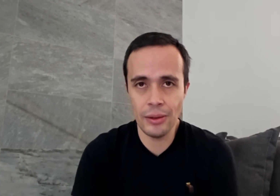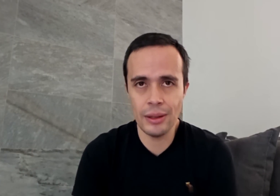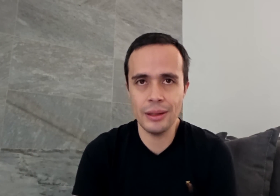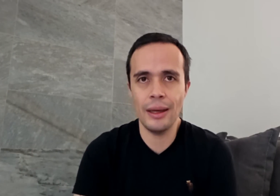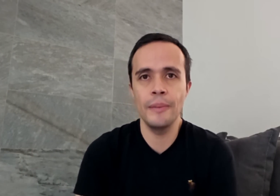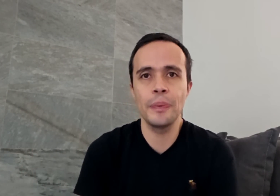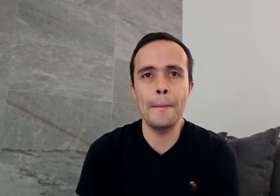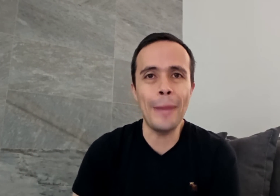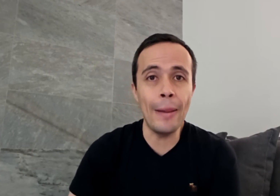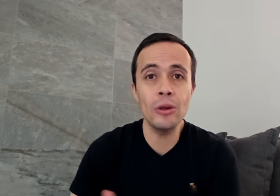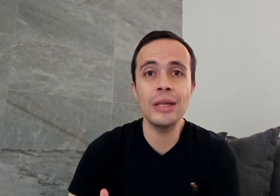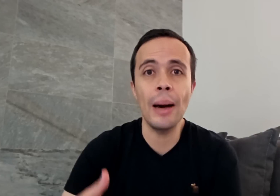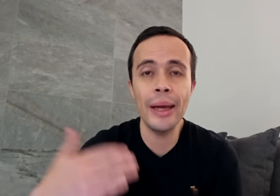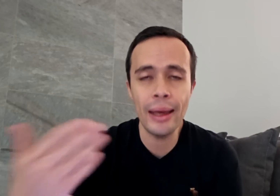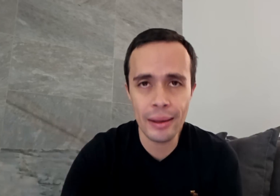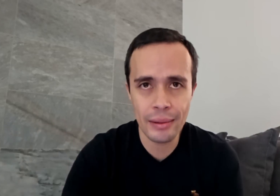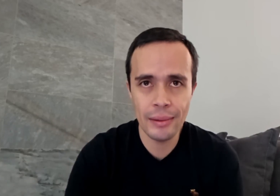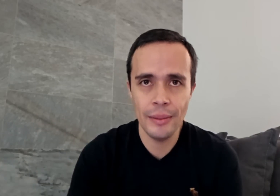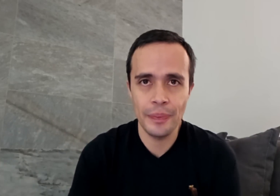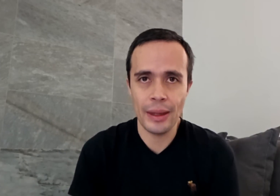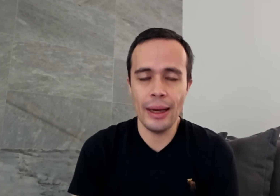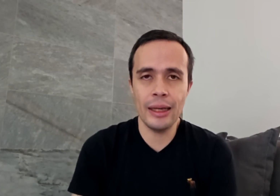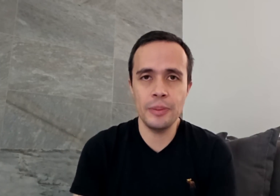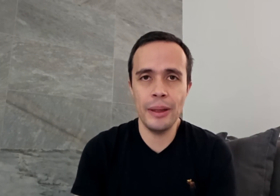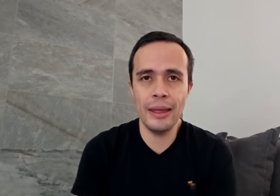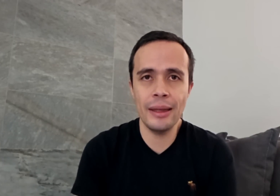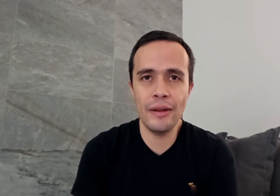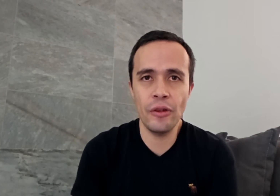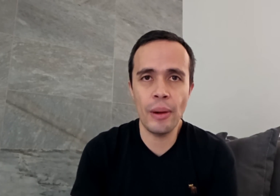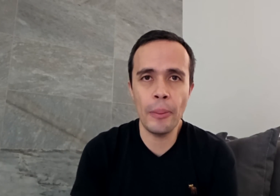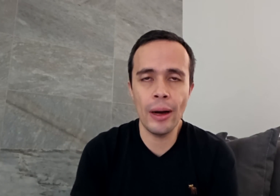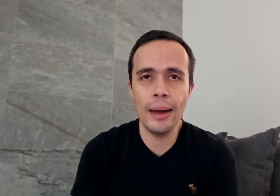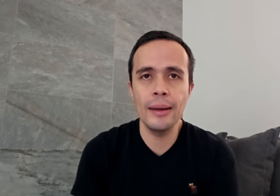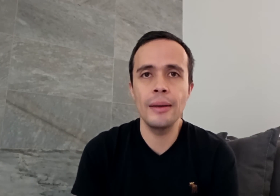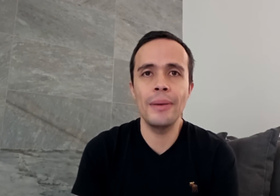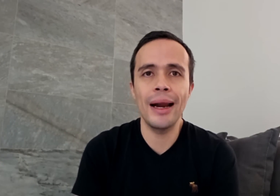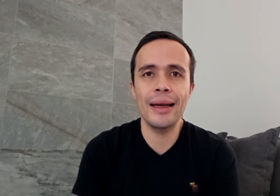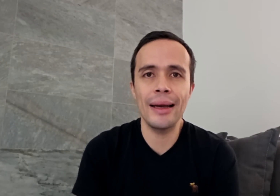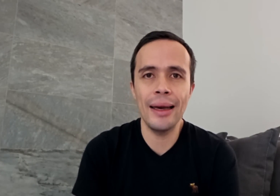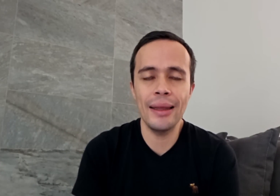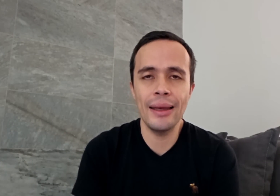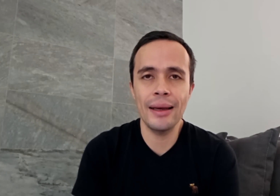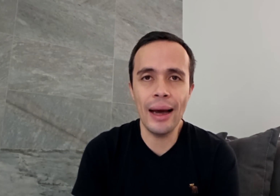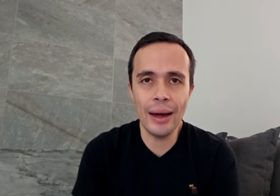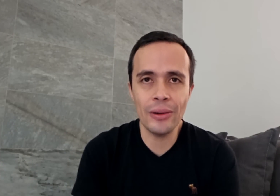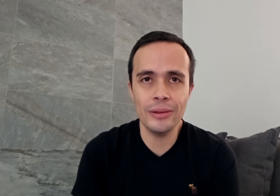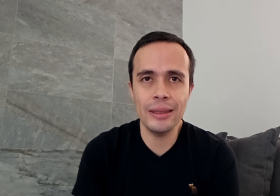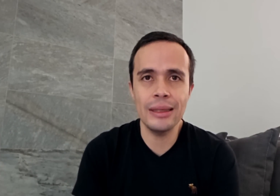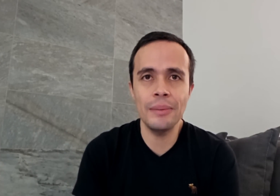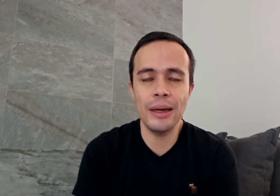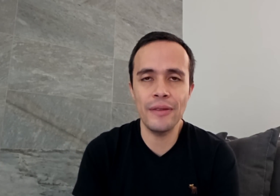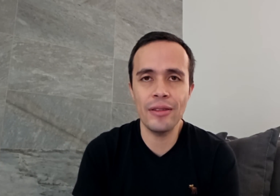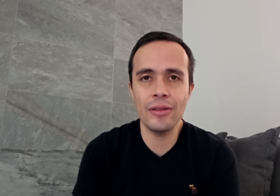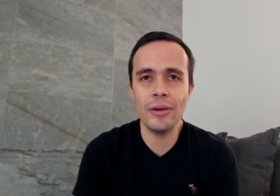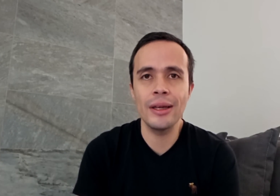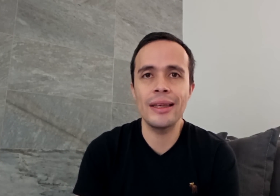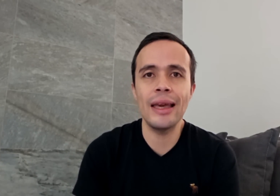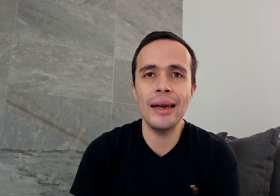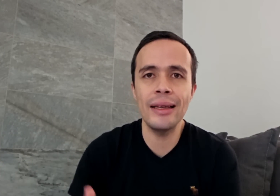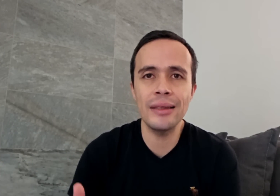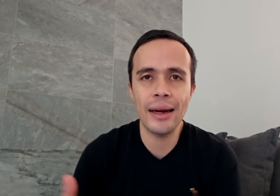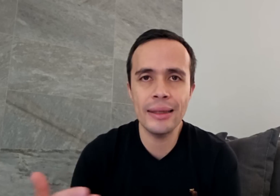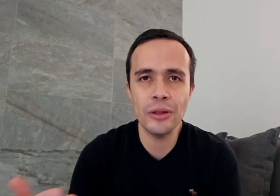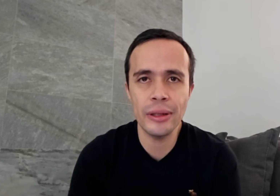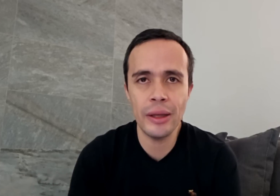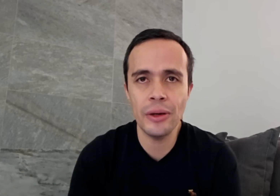a Zedillo, dice, vamos a abrir el expediente del Fobaproa para que quede claro y de manifiesto